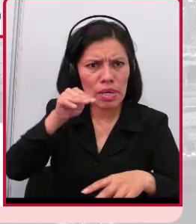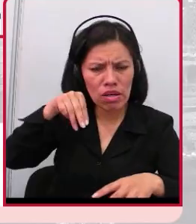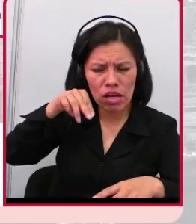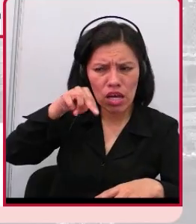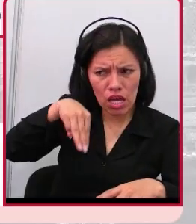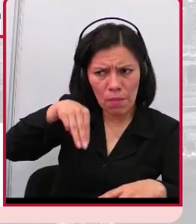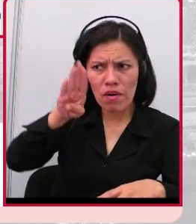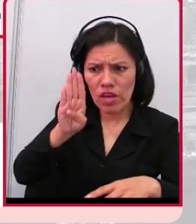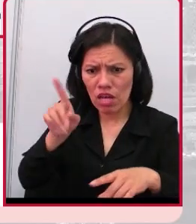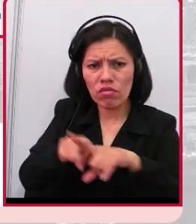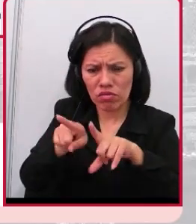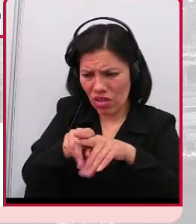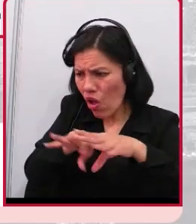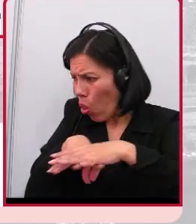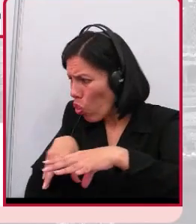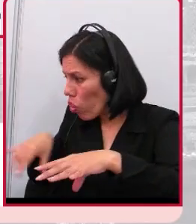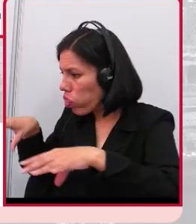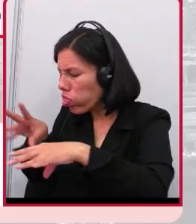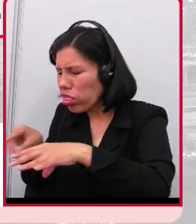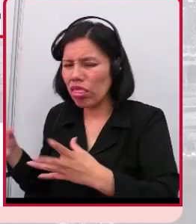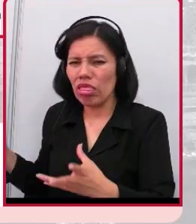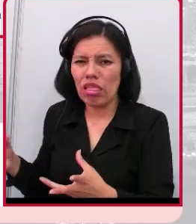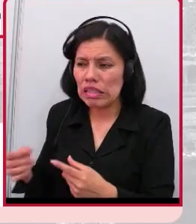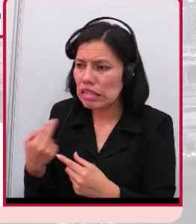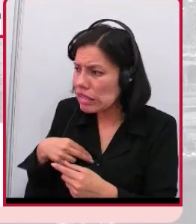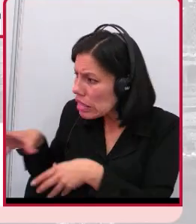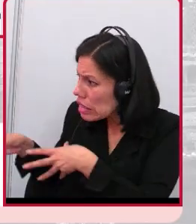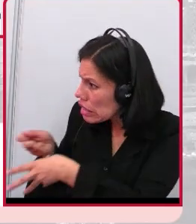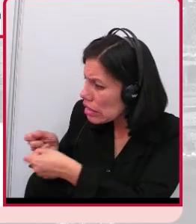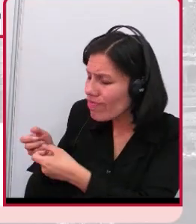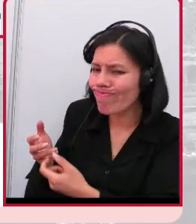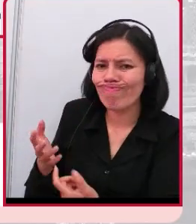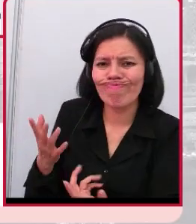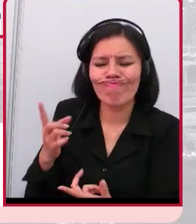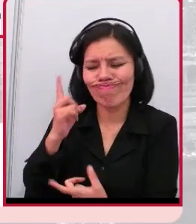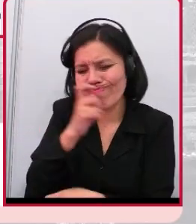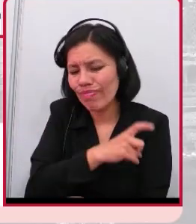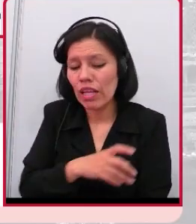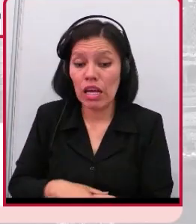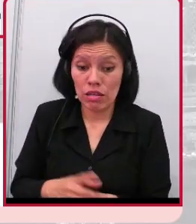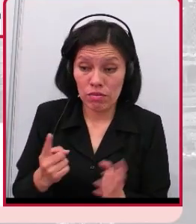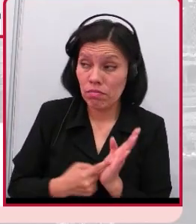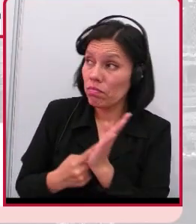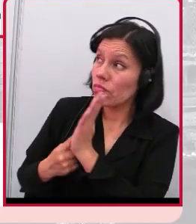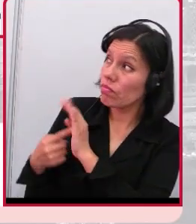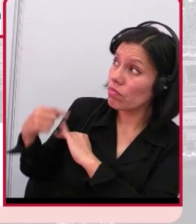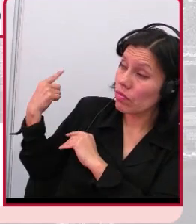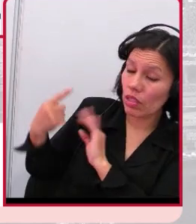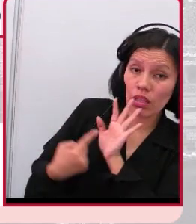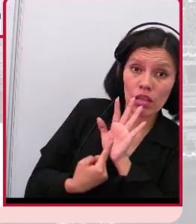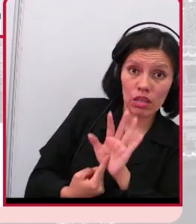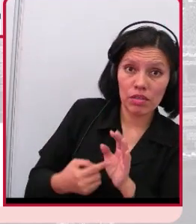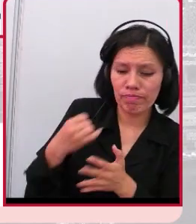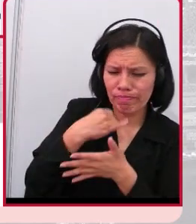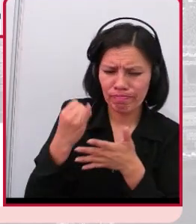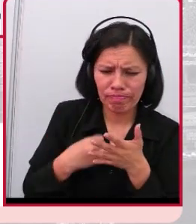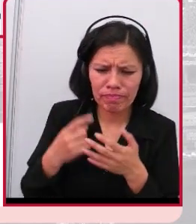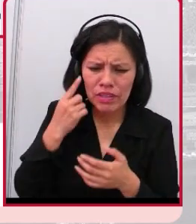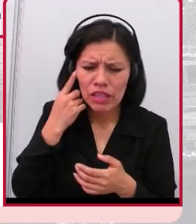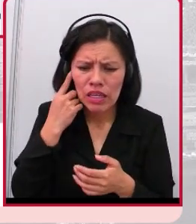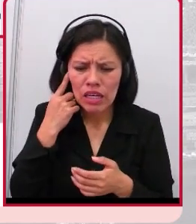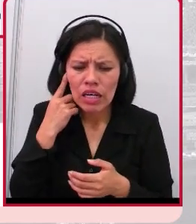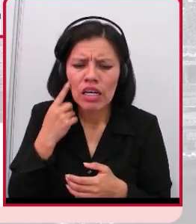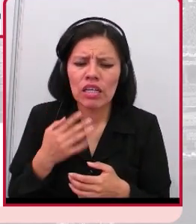puede llegar a superar ese 50% de grado que tenemos. Ahí lo que vemos en esa gráfica es un estudio por fracciones de